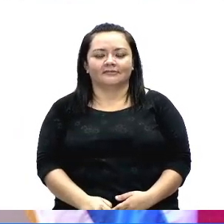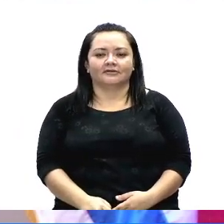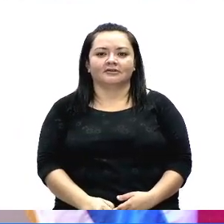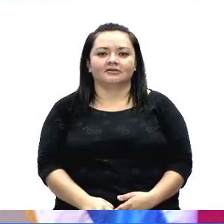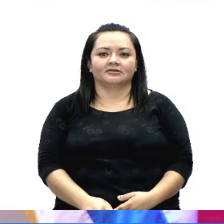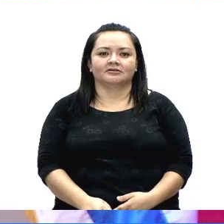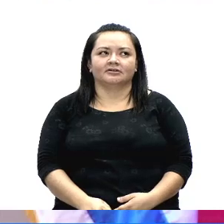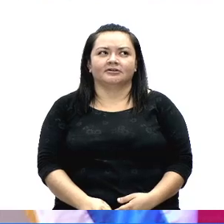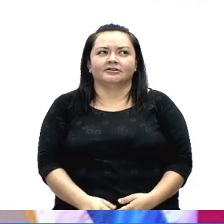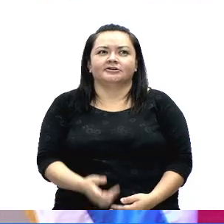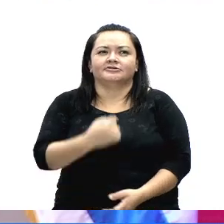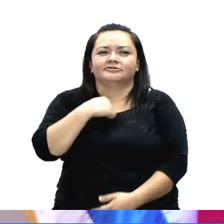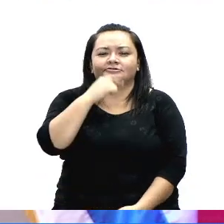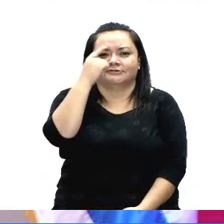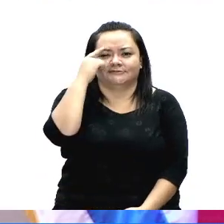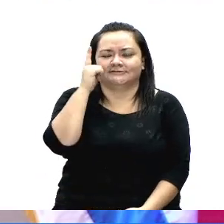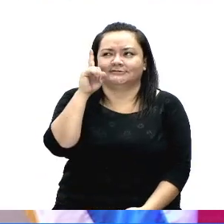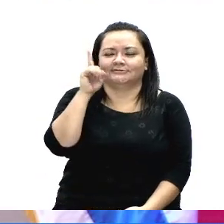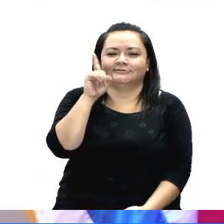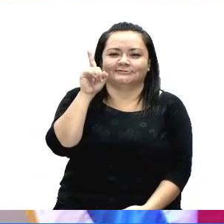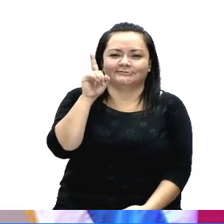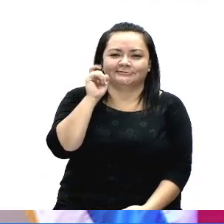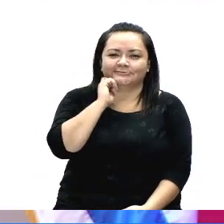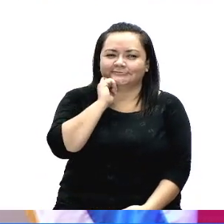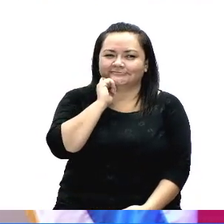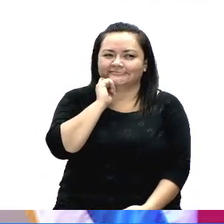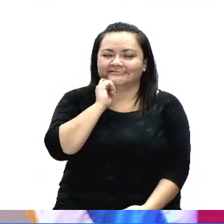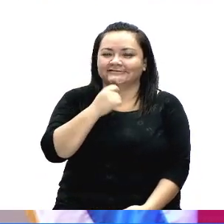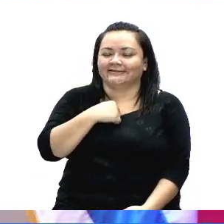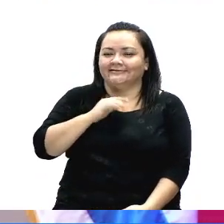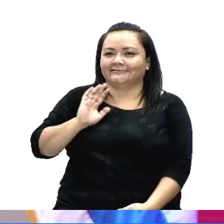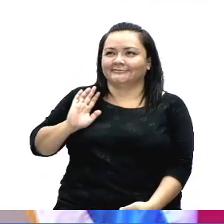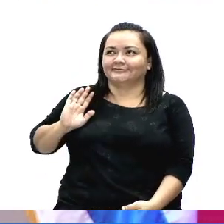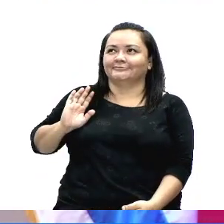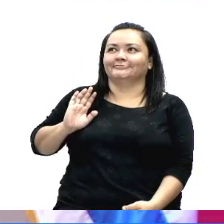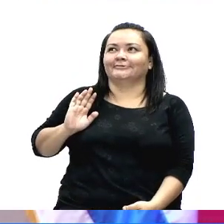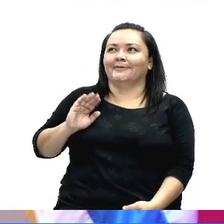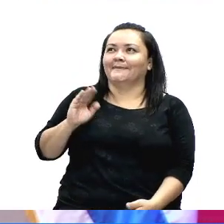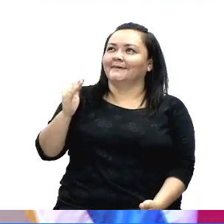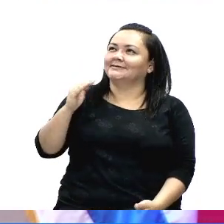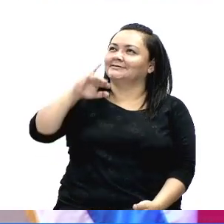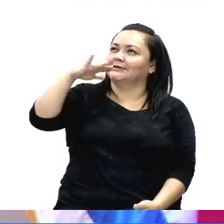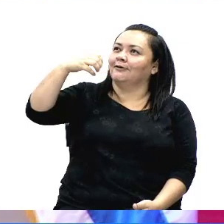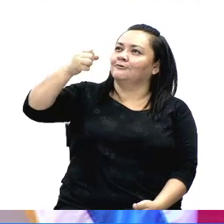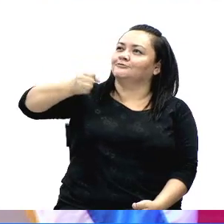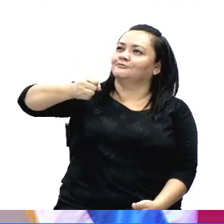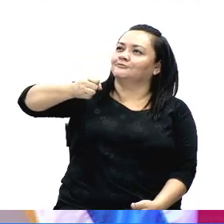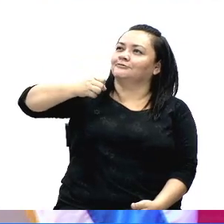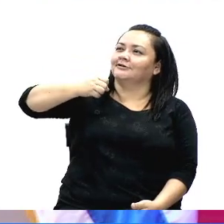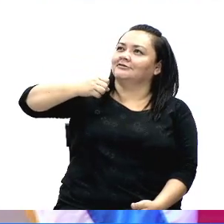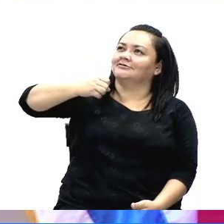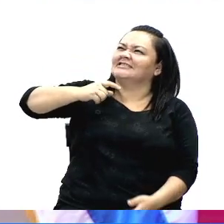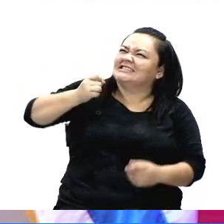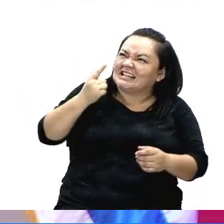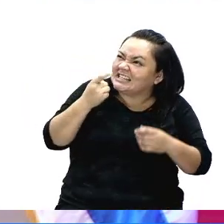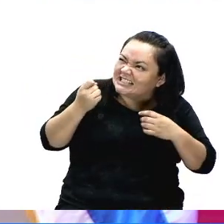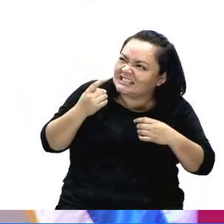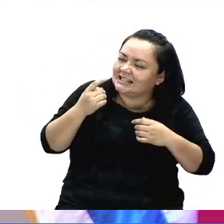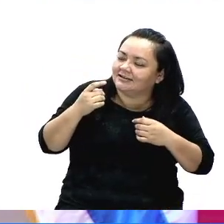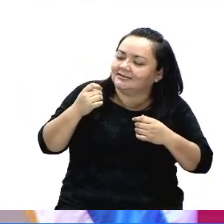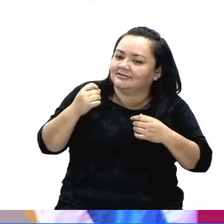yo no pueda pensar señor será que estoy como josué decía yo a la mitad cerquita ya un